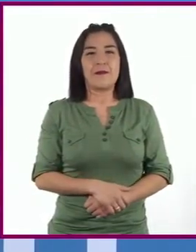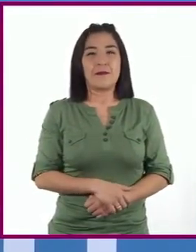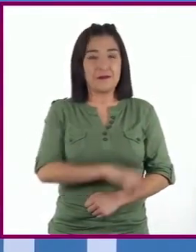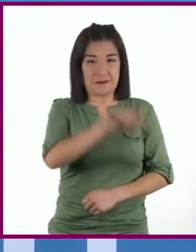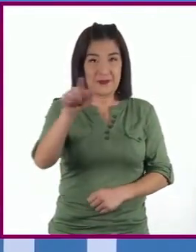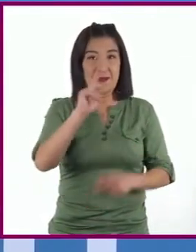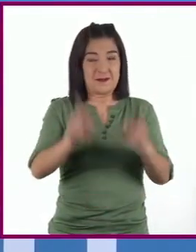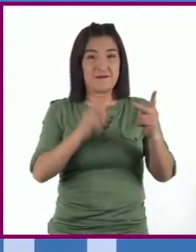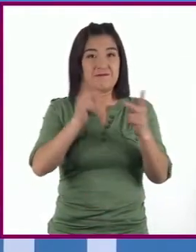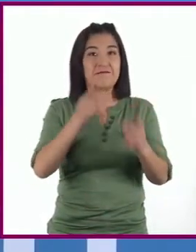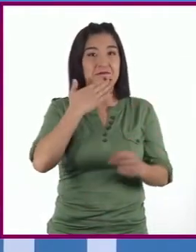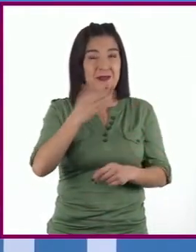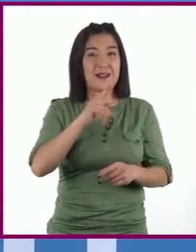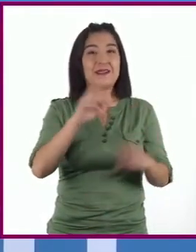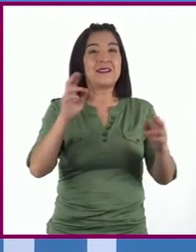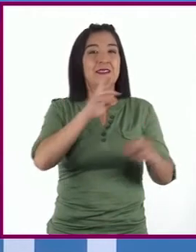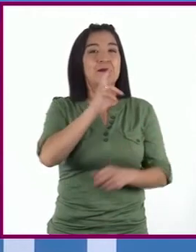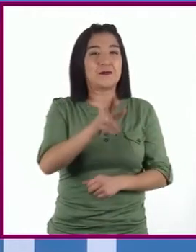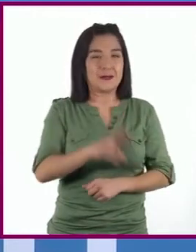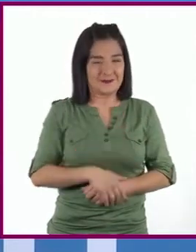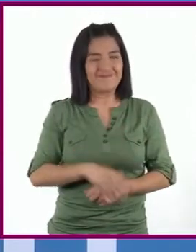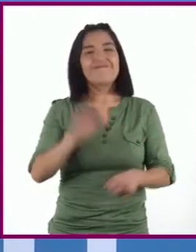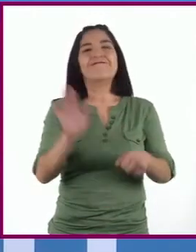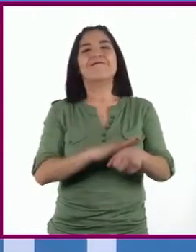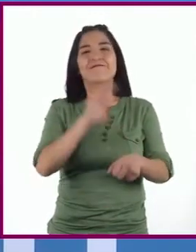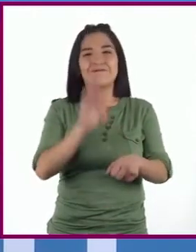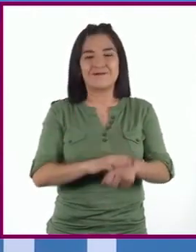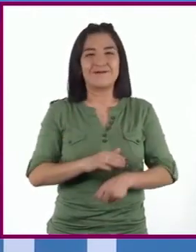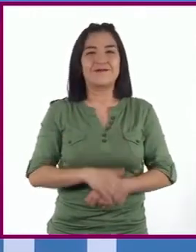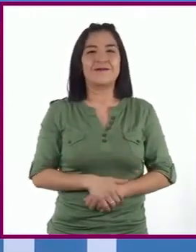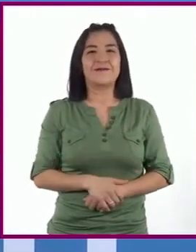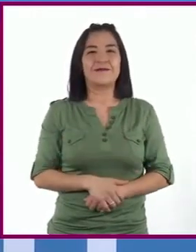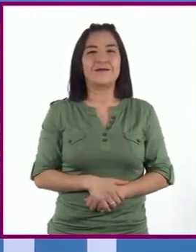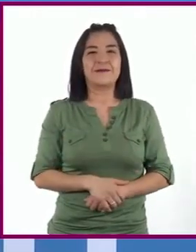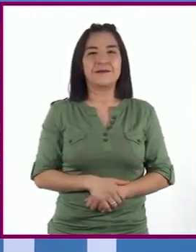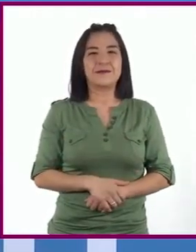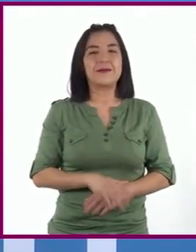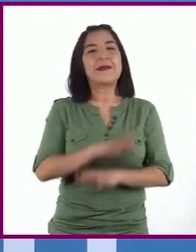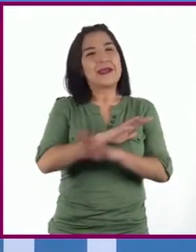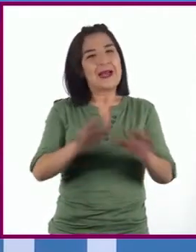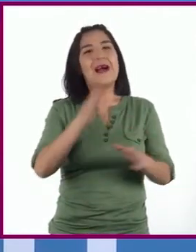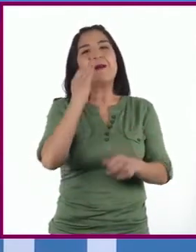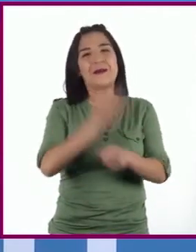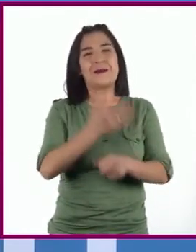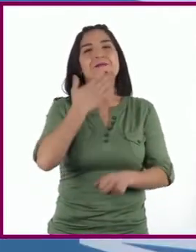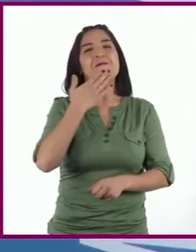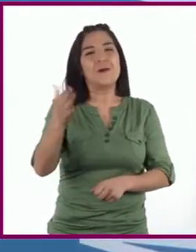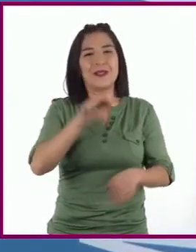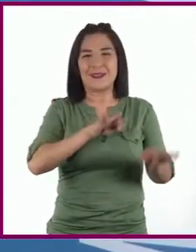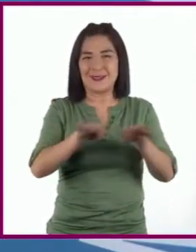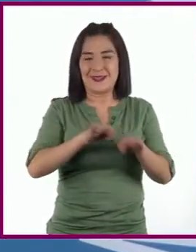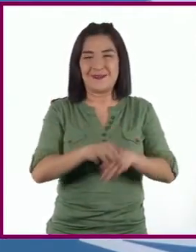¿Coincidieron en sus respuestas? Excelente. Hemos hecho un muy buen trabajo.